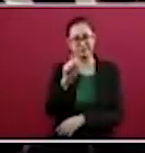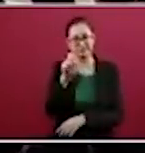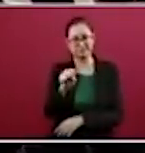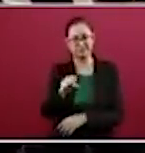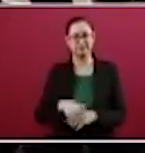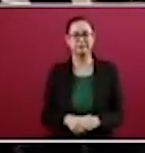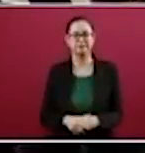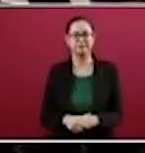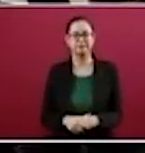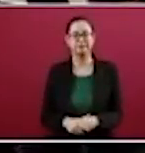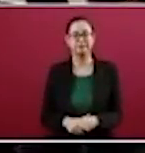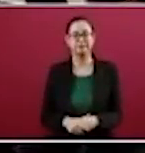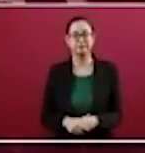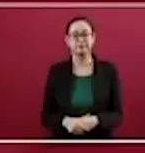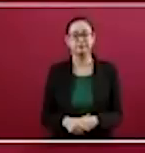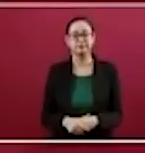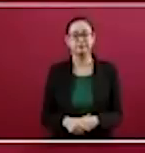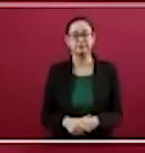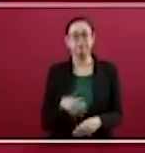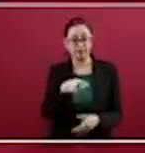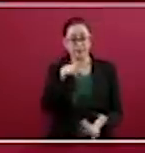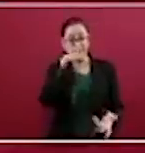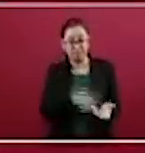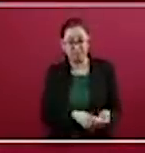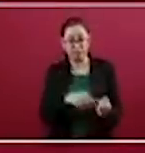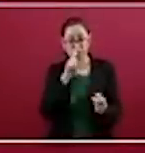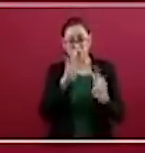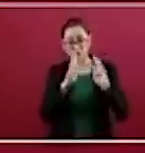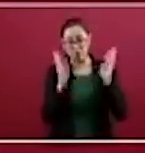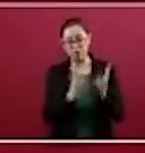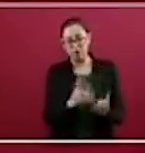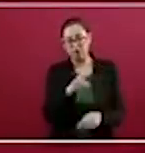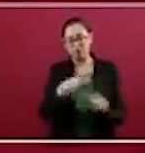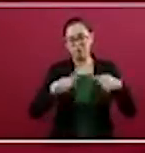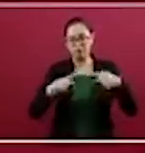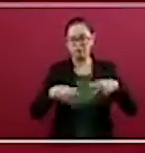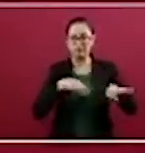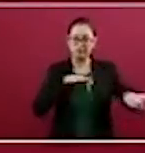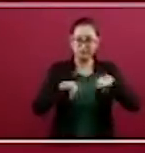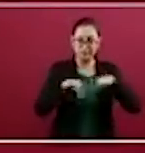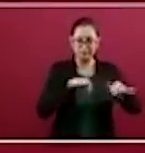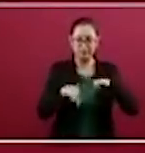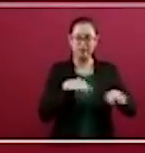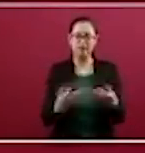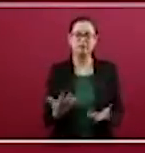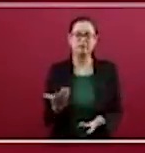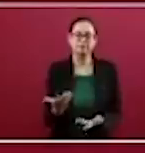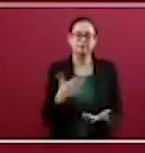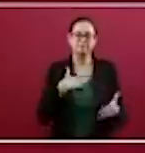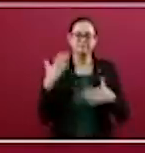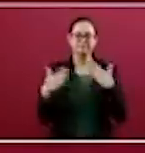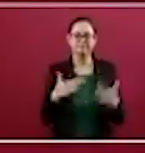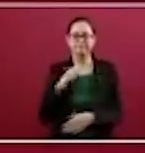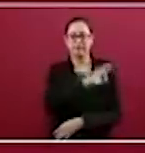A todos los trabajadores, a las trabajadoras del Consejo, a quienes hoy celebramos, muchísimas felicidades.